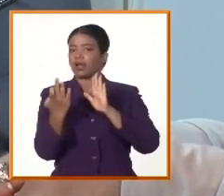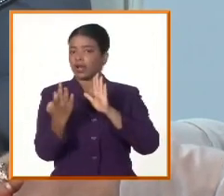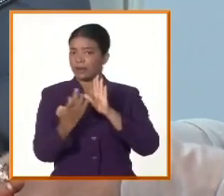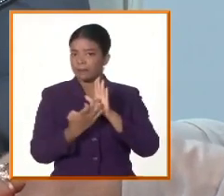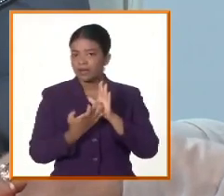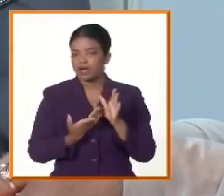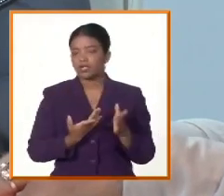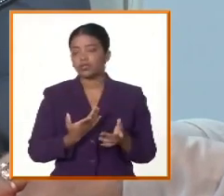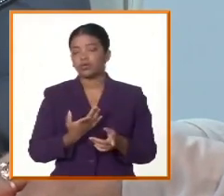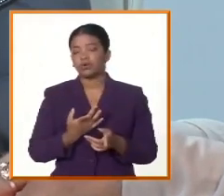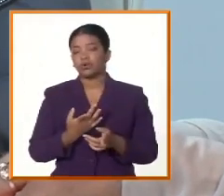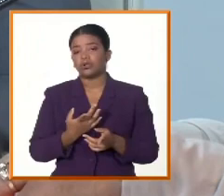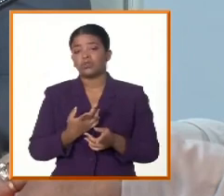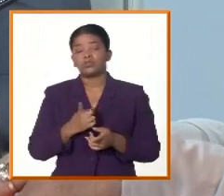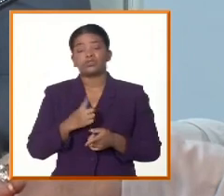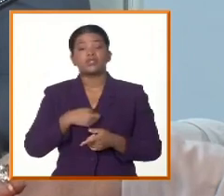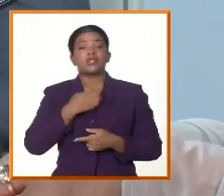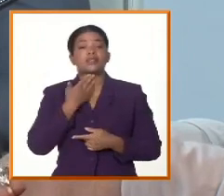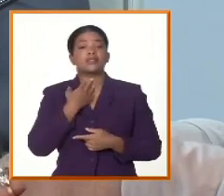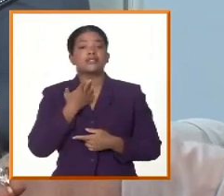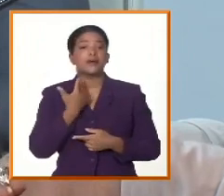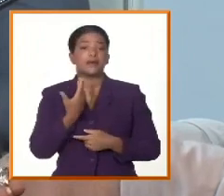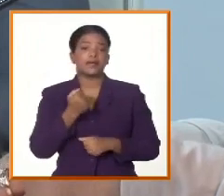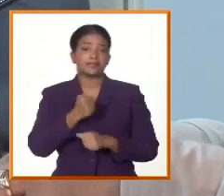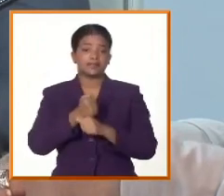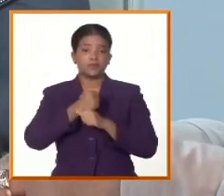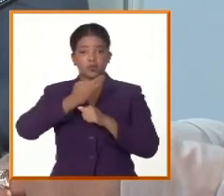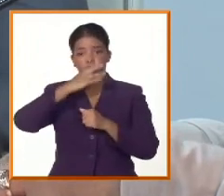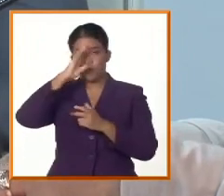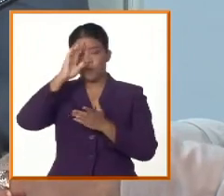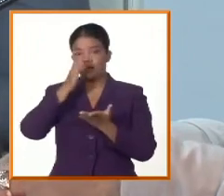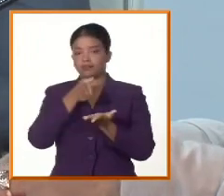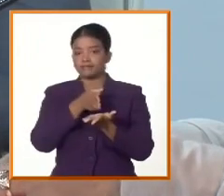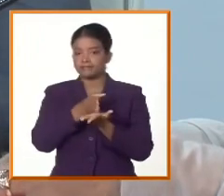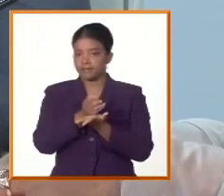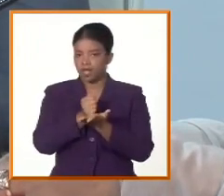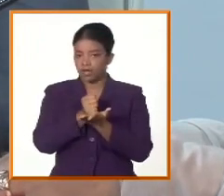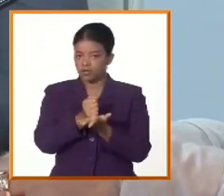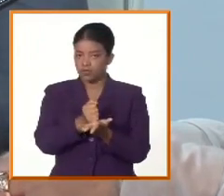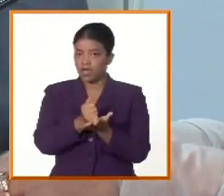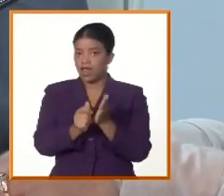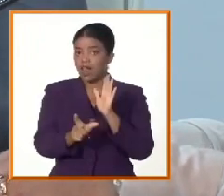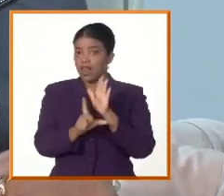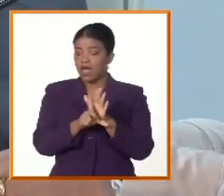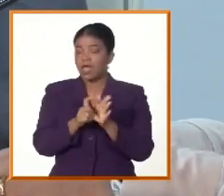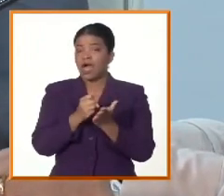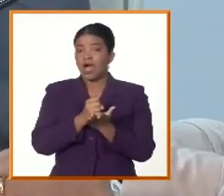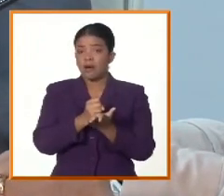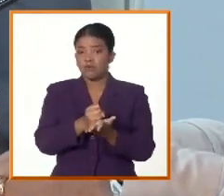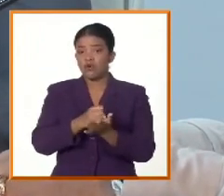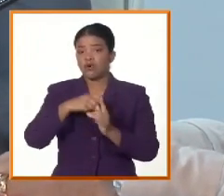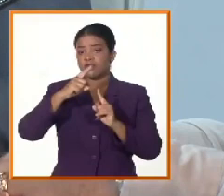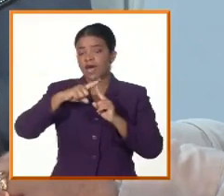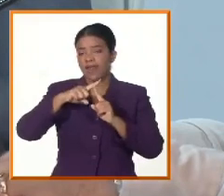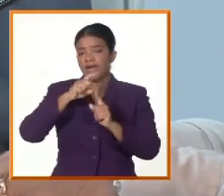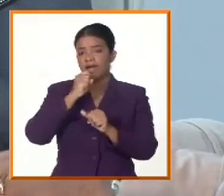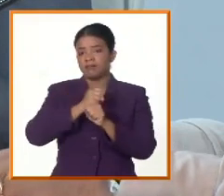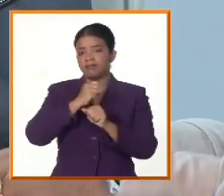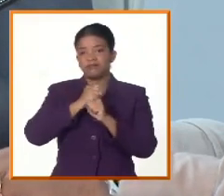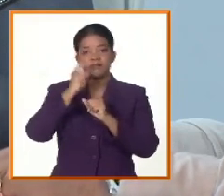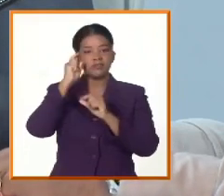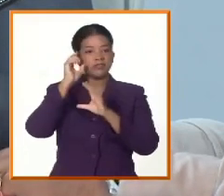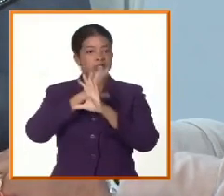país de trabajar por una cuba próstata y sostenible en un futuro y en con respaldo de esa ley apoyando en la tarea en el trabajo de ciencia Innovación